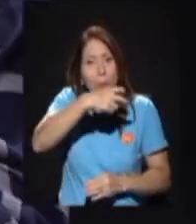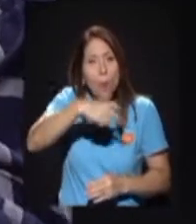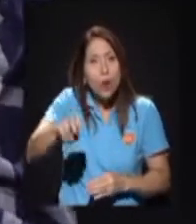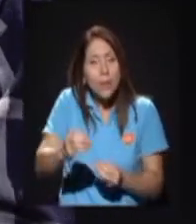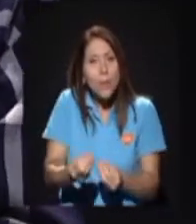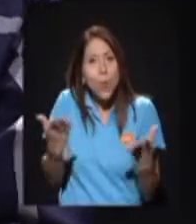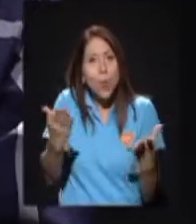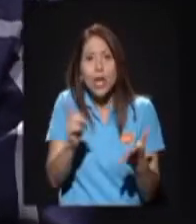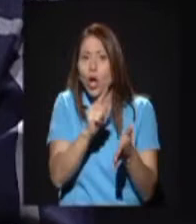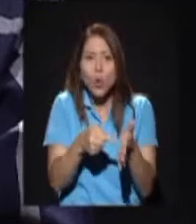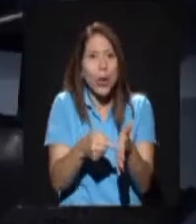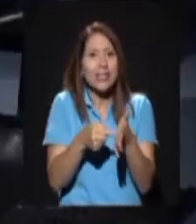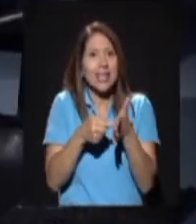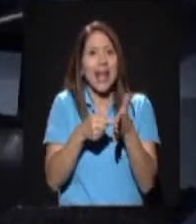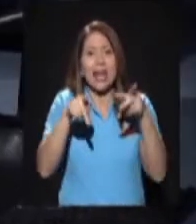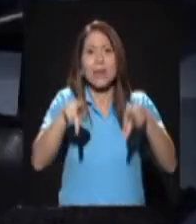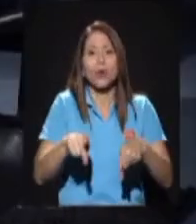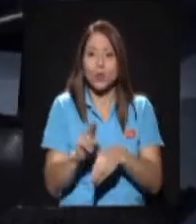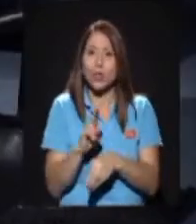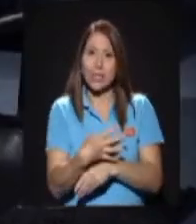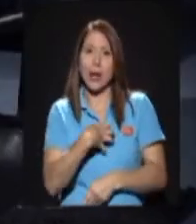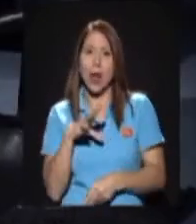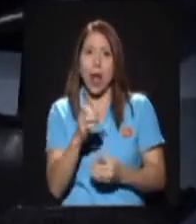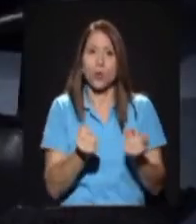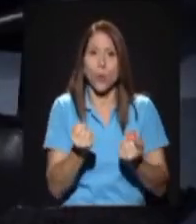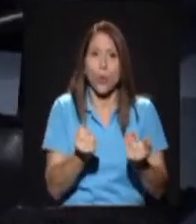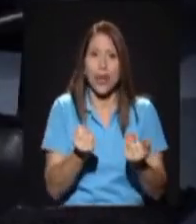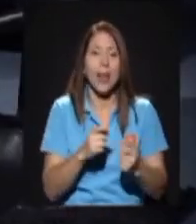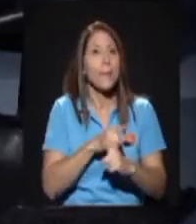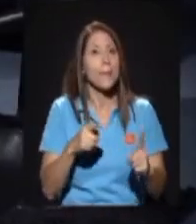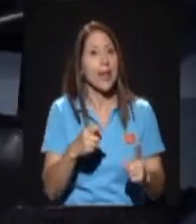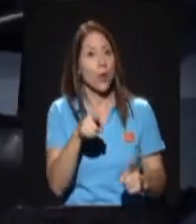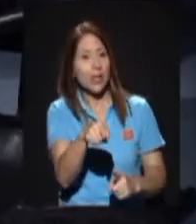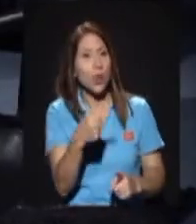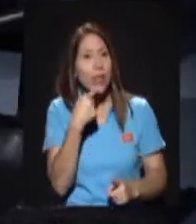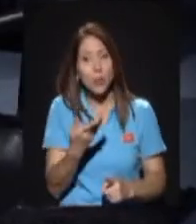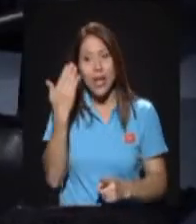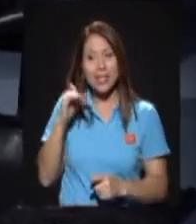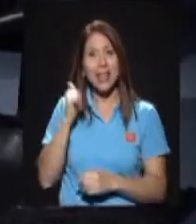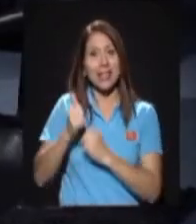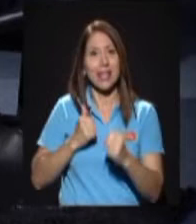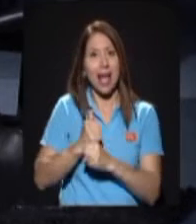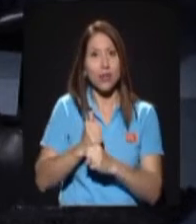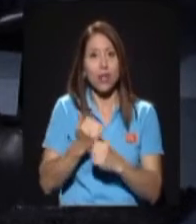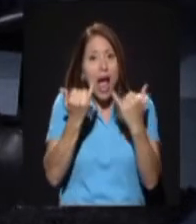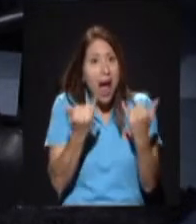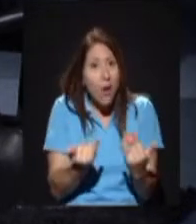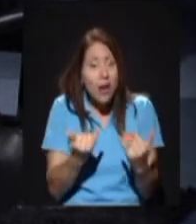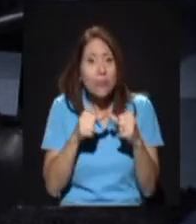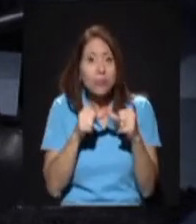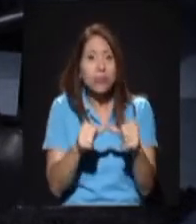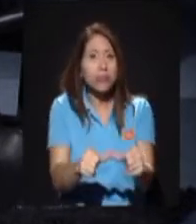todo el mundo ande en su automóvil. Pero eso lo podríamos, y lo dijimos hace 10 años, se dice ahora igual o peor que hace 10